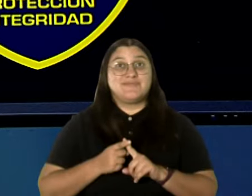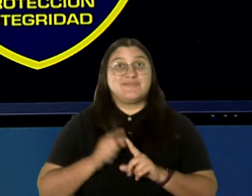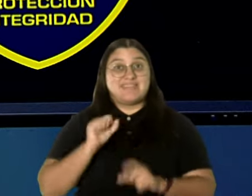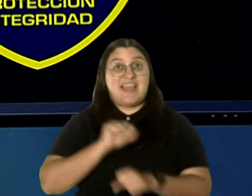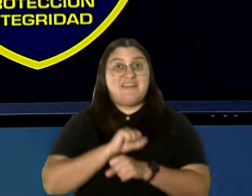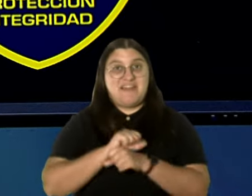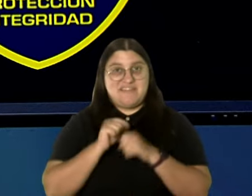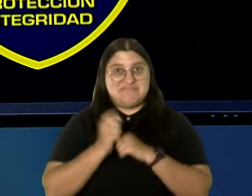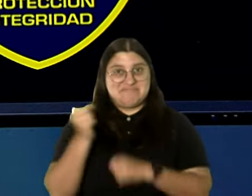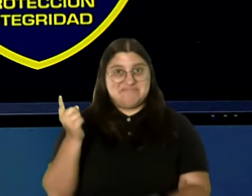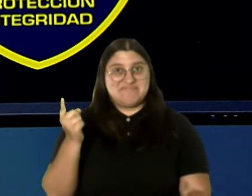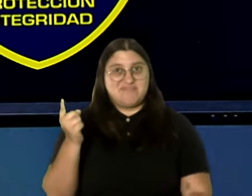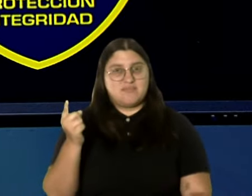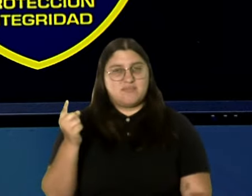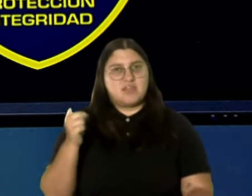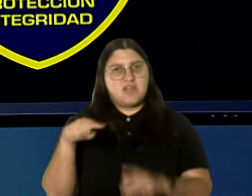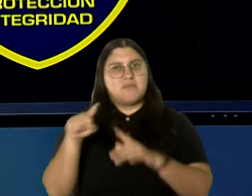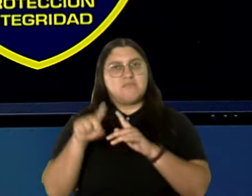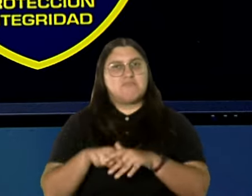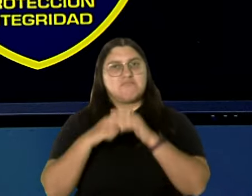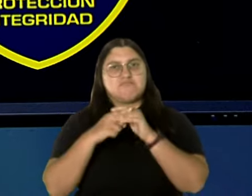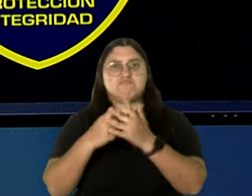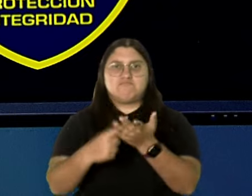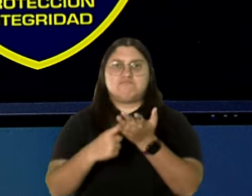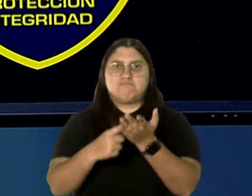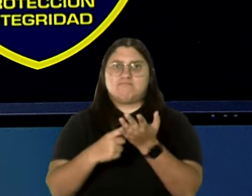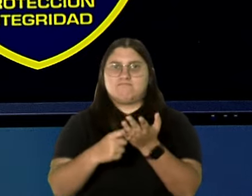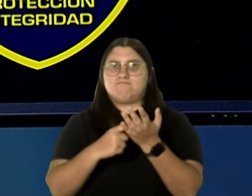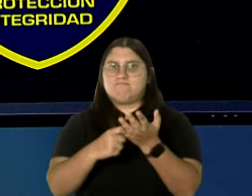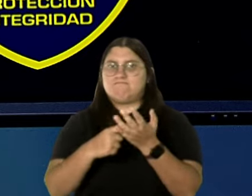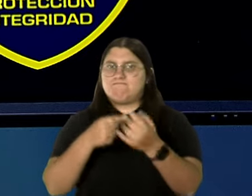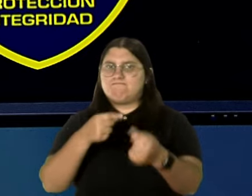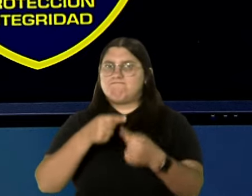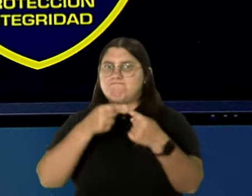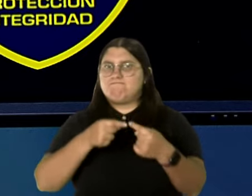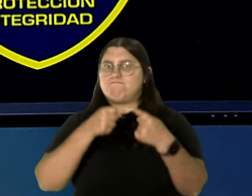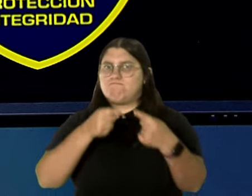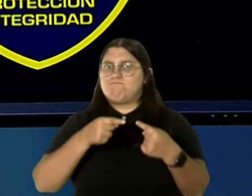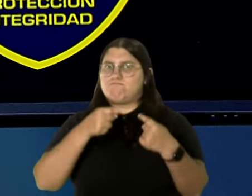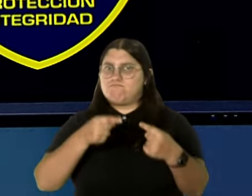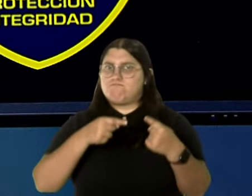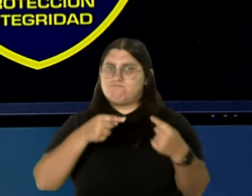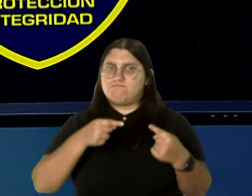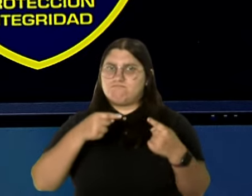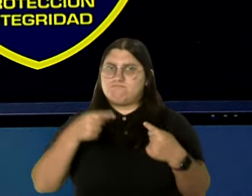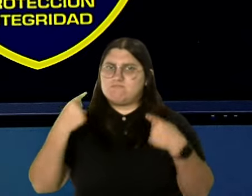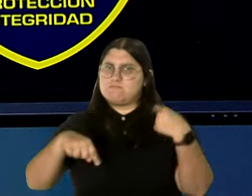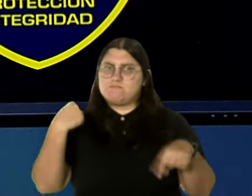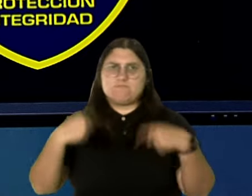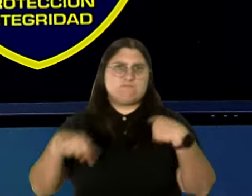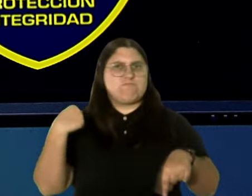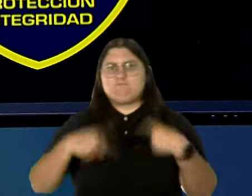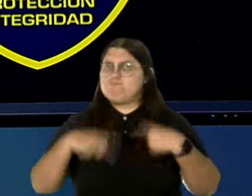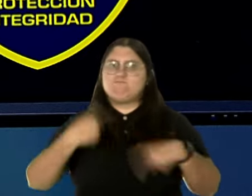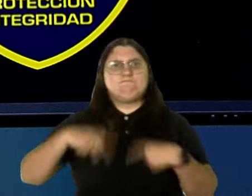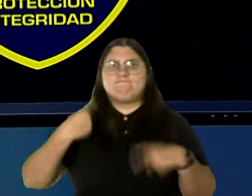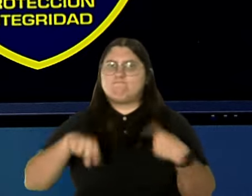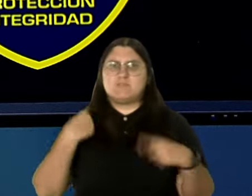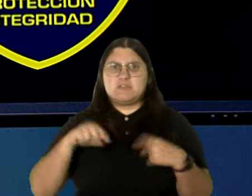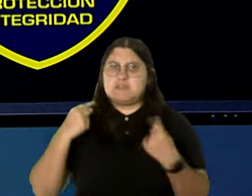él, y empezaron a hablar. Se fue tornando un poco más fuerte la discusión, empezaron